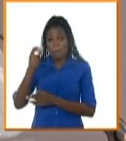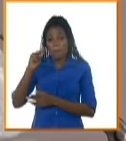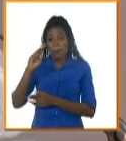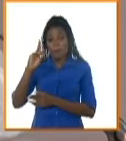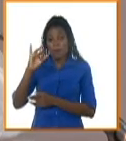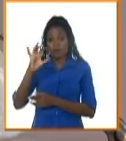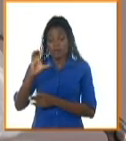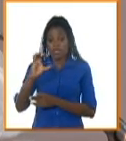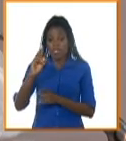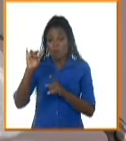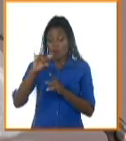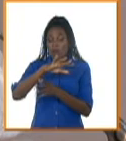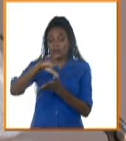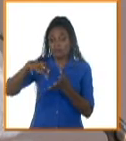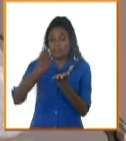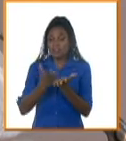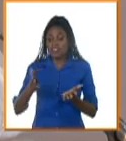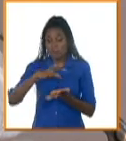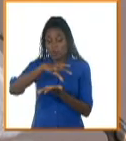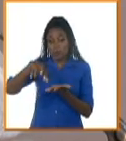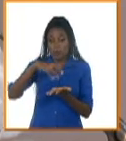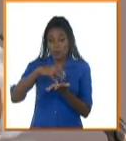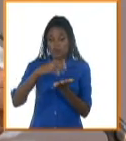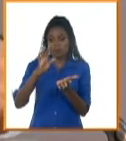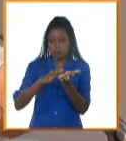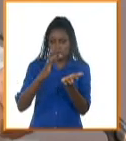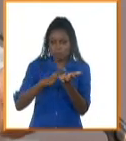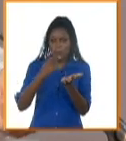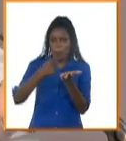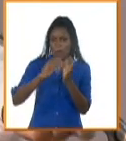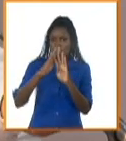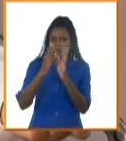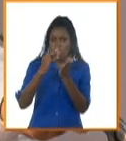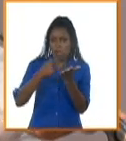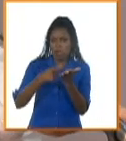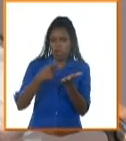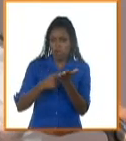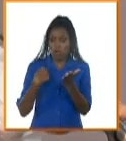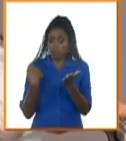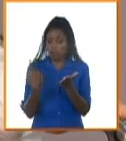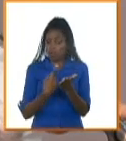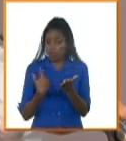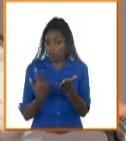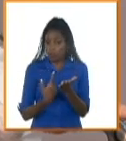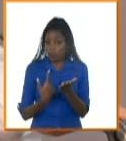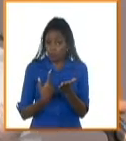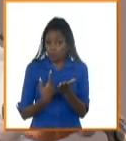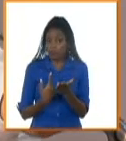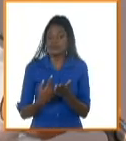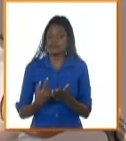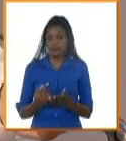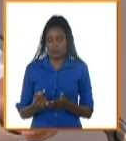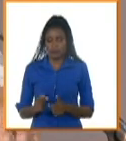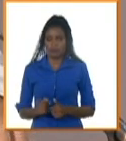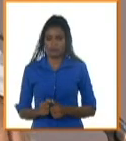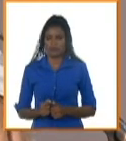tienen contratado el servicio virtual vandec y operan por él de modo que si nosotros hoy de modo que si nosotros Hoy estamos